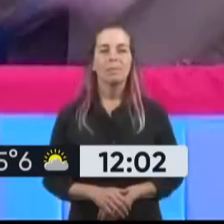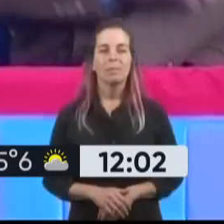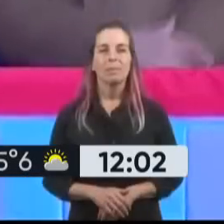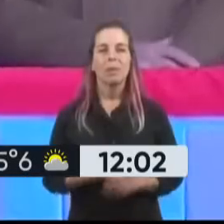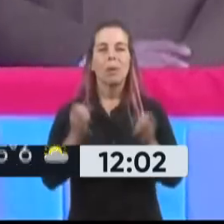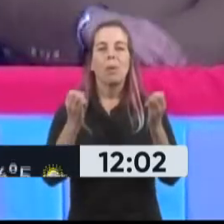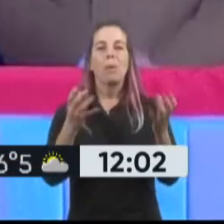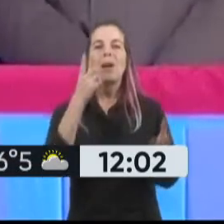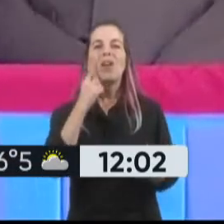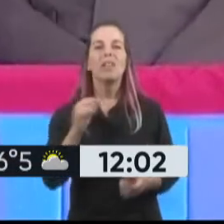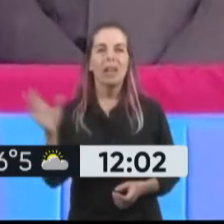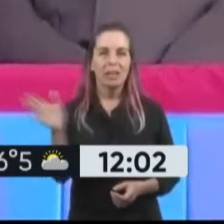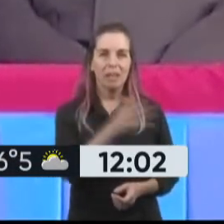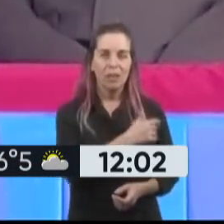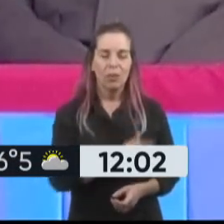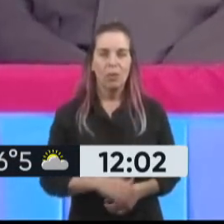Buenos días a todos.